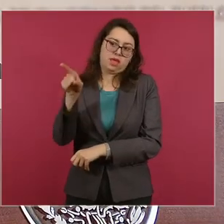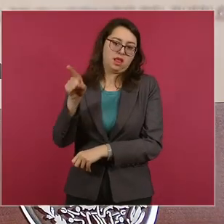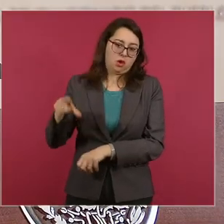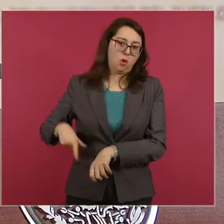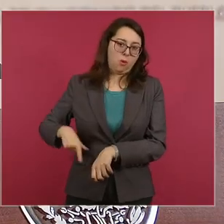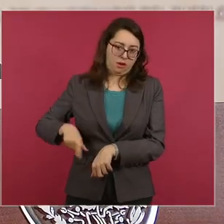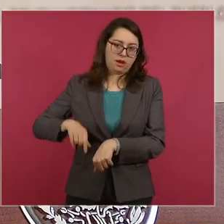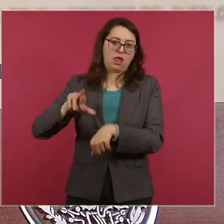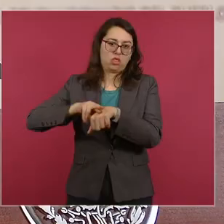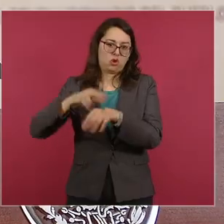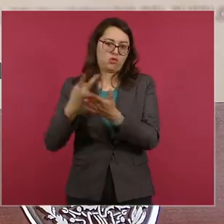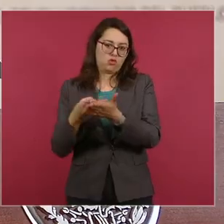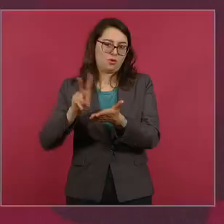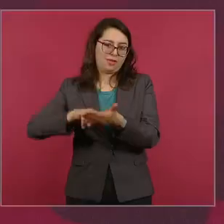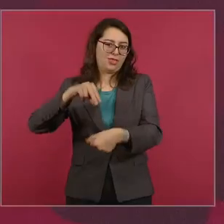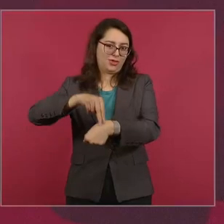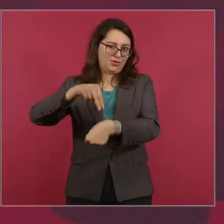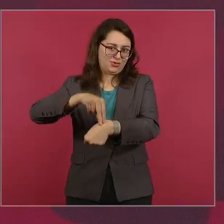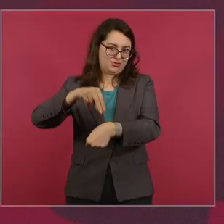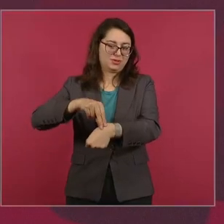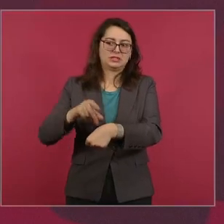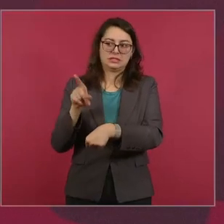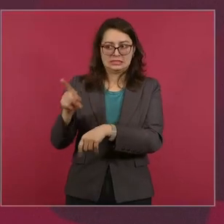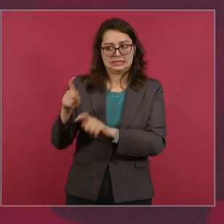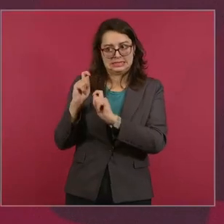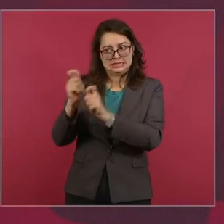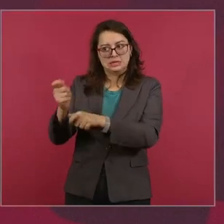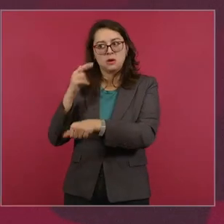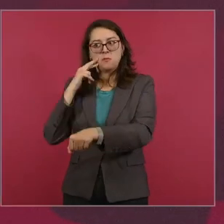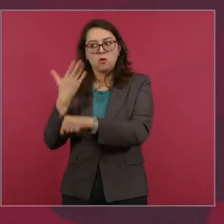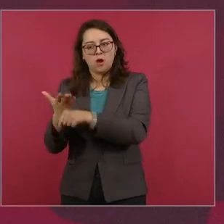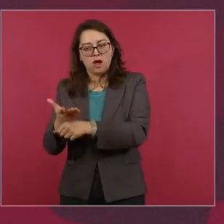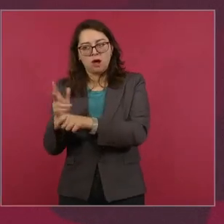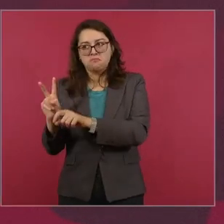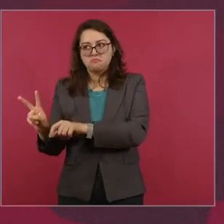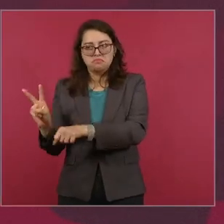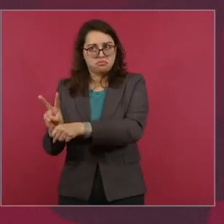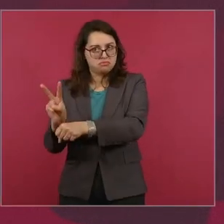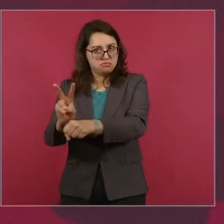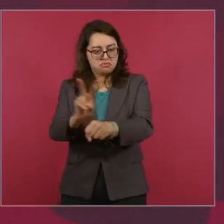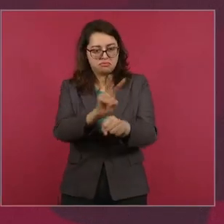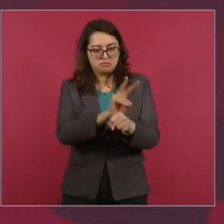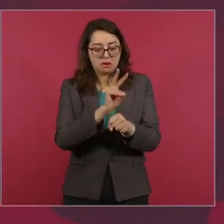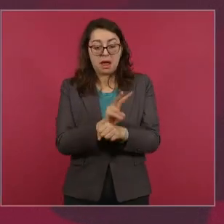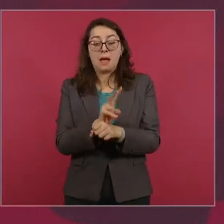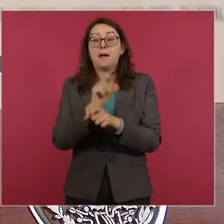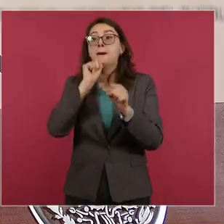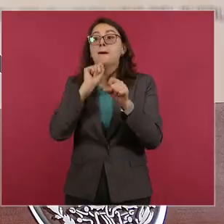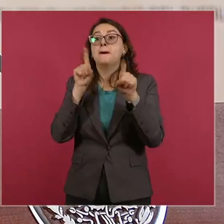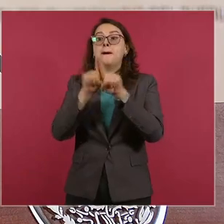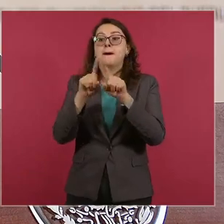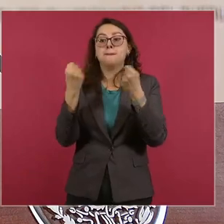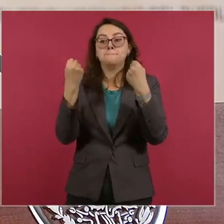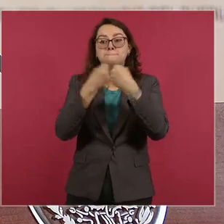sigue siguen avanzando todas las obras en la frontera